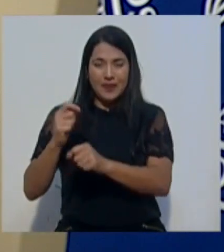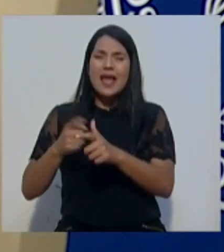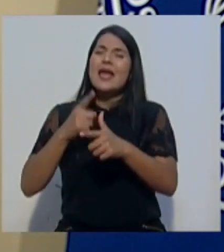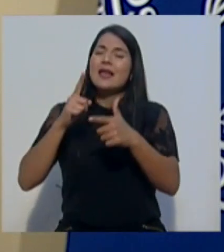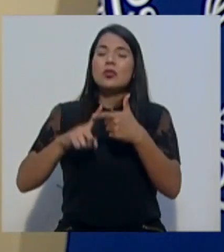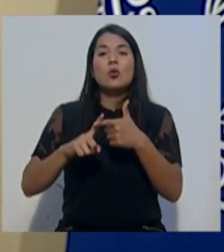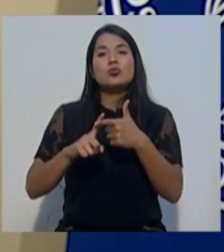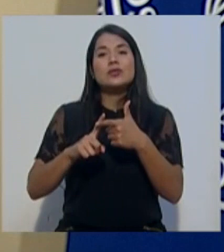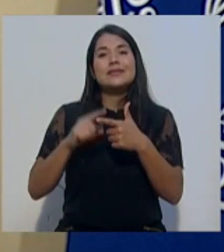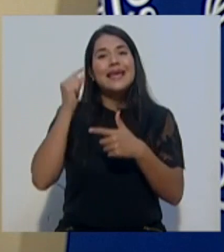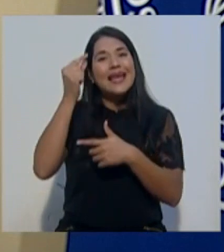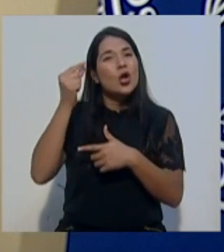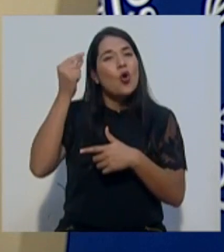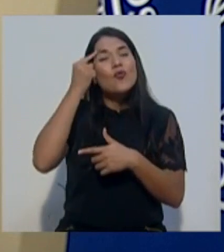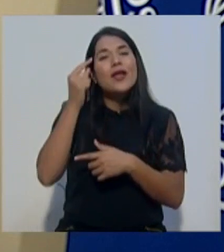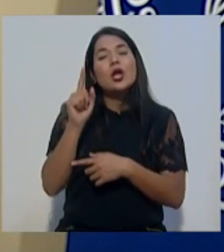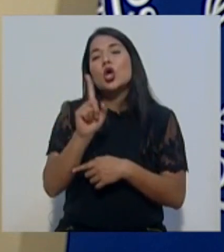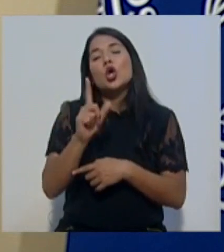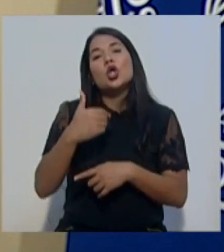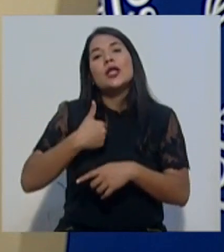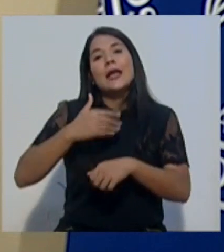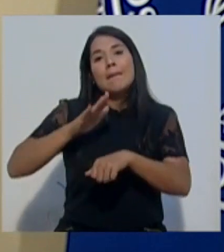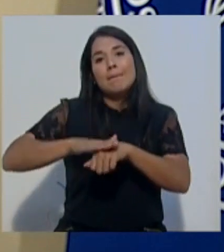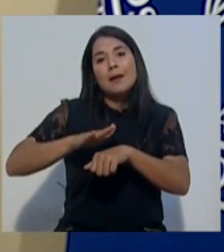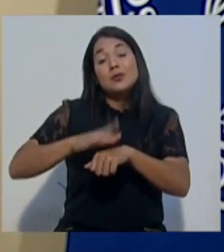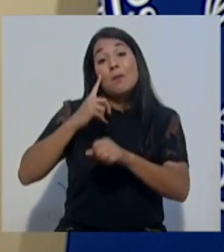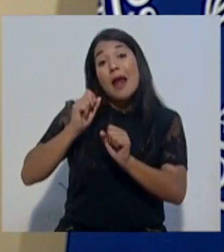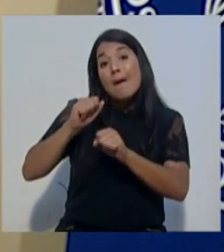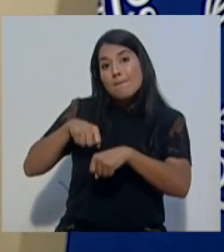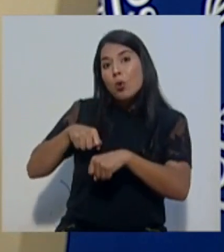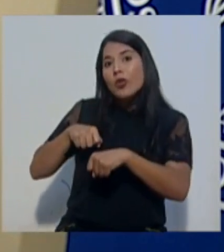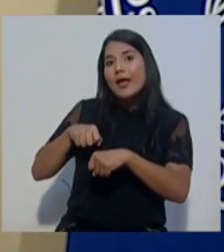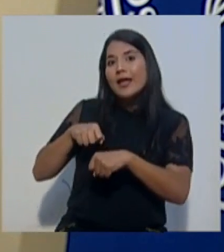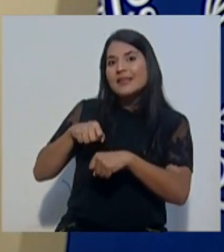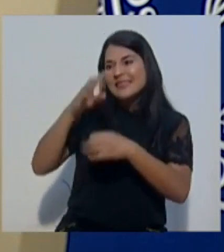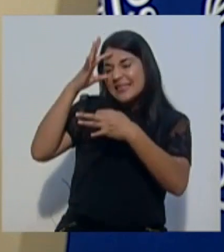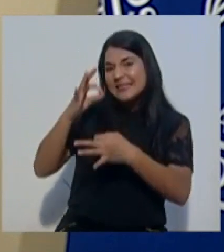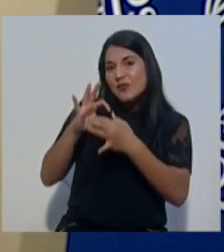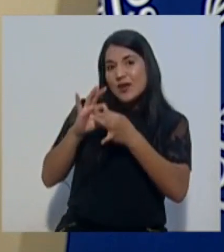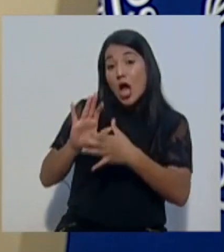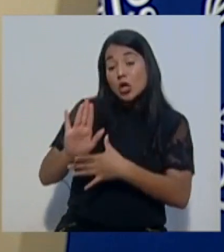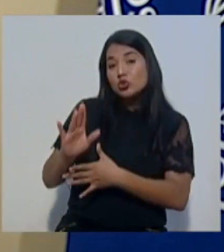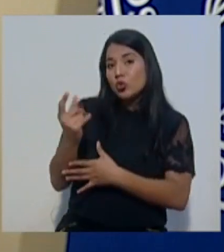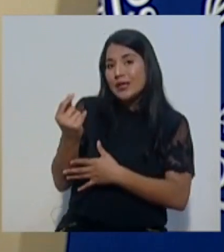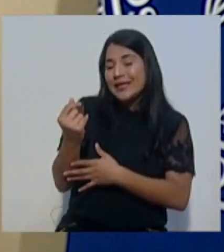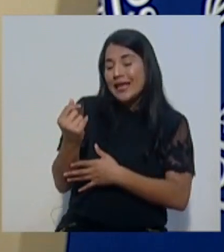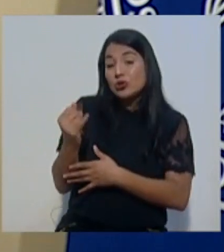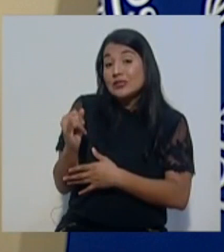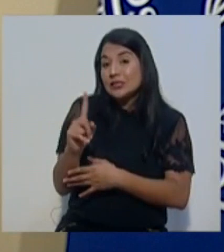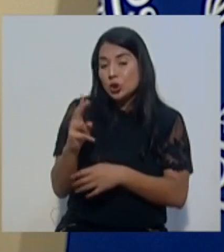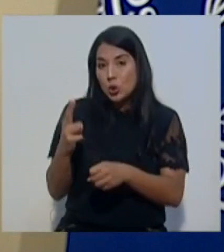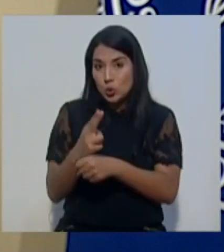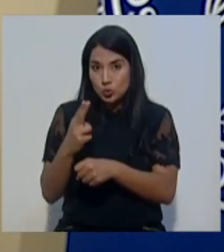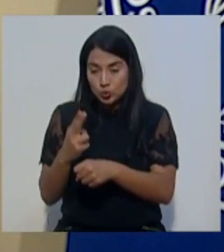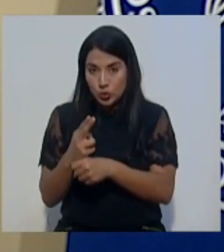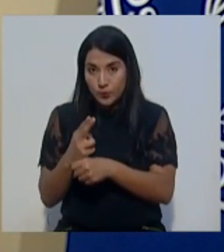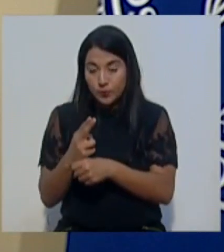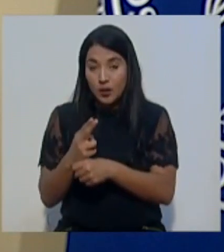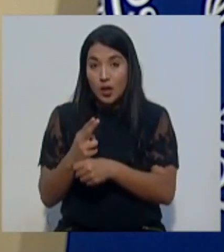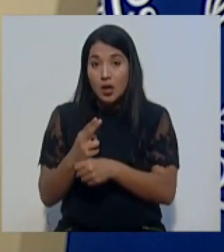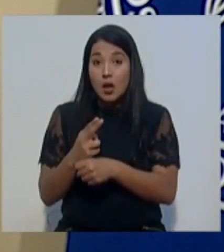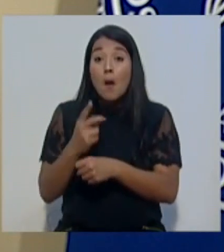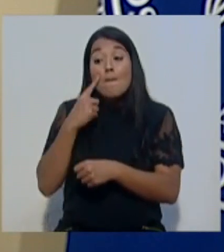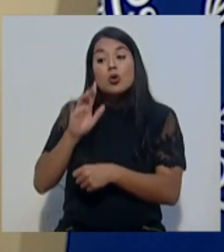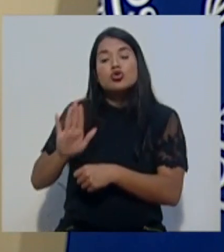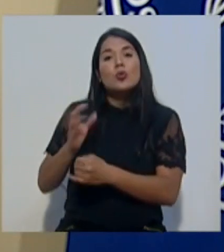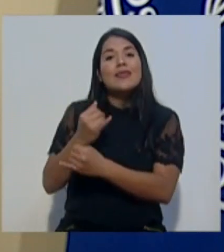gobierno ahí no tiene herramientas, por ejemplo, para incidir en superávits o para tomar superávits del régimen municipal por la